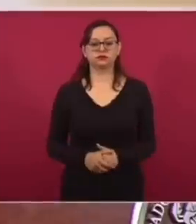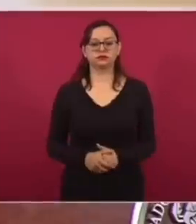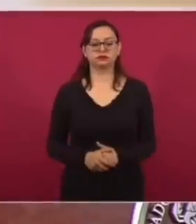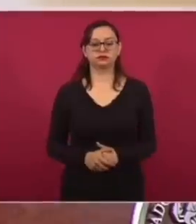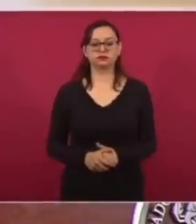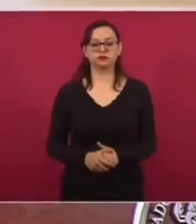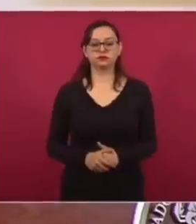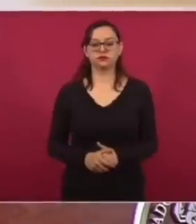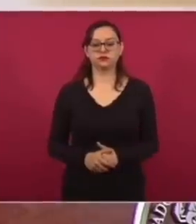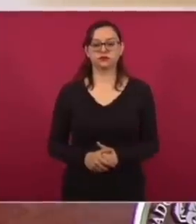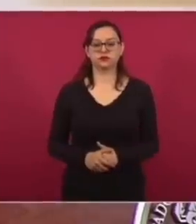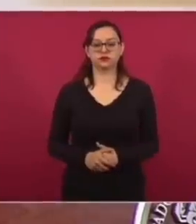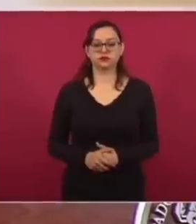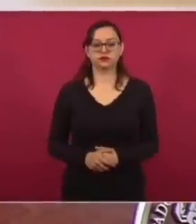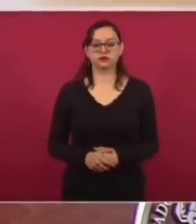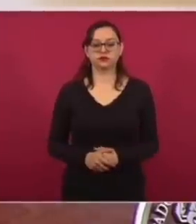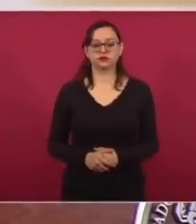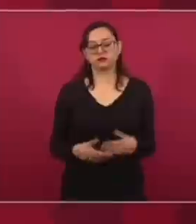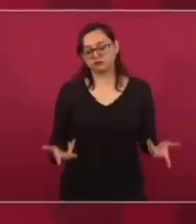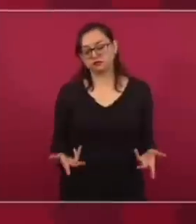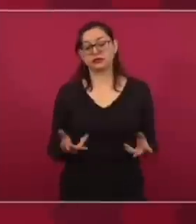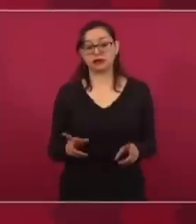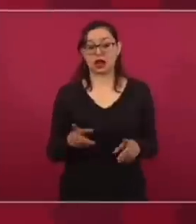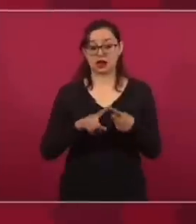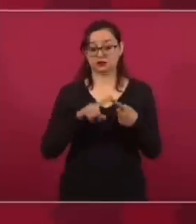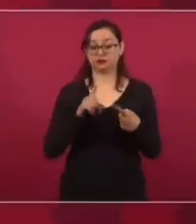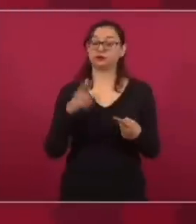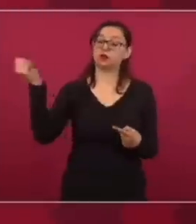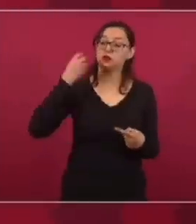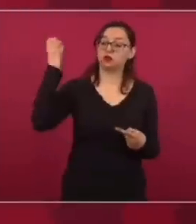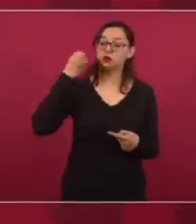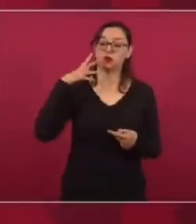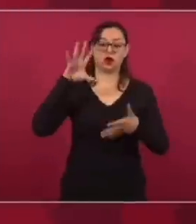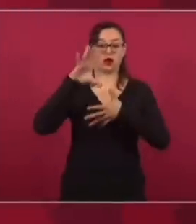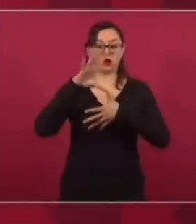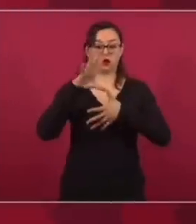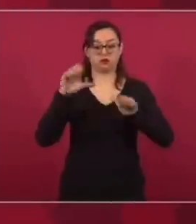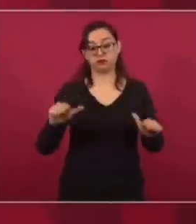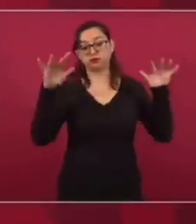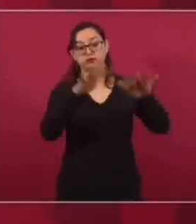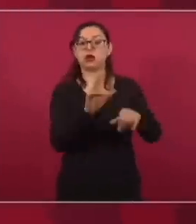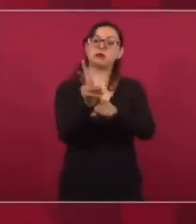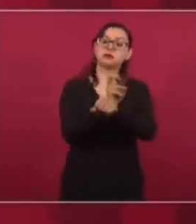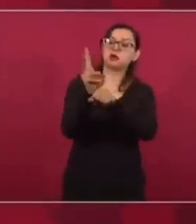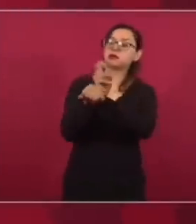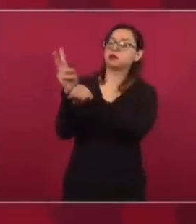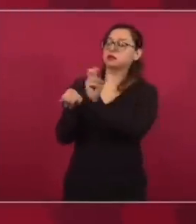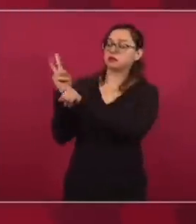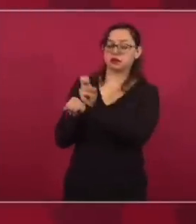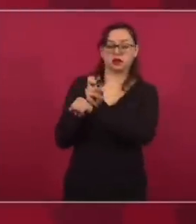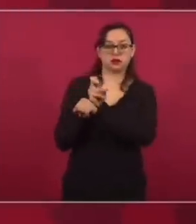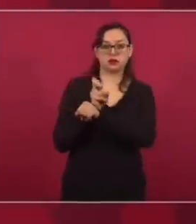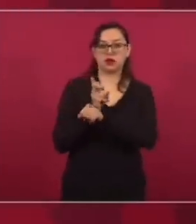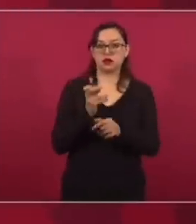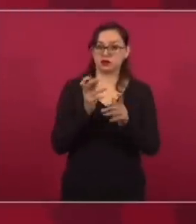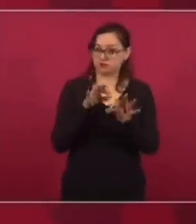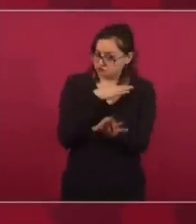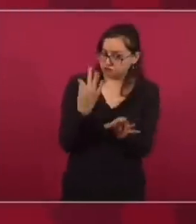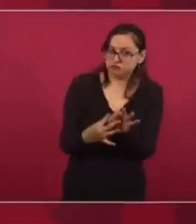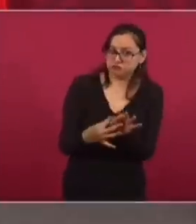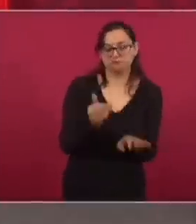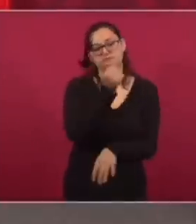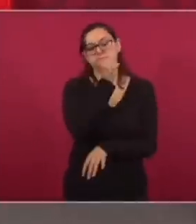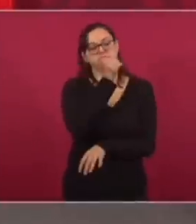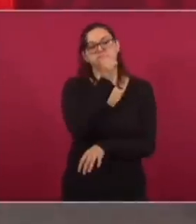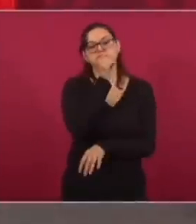se resuelve sobre la participación en la cumbre de Los Ángeles, porque nosotros